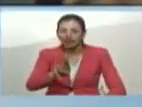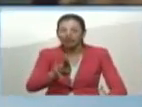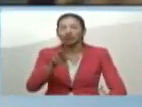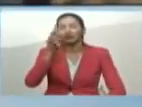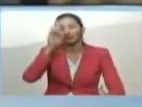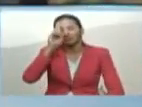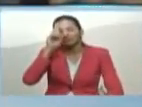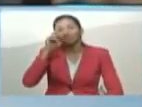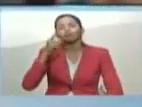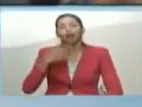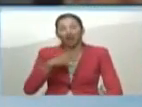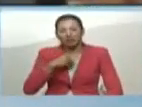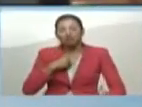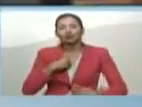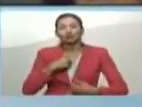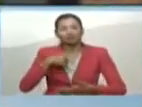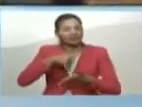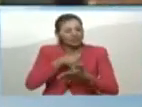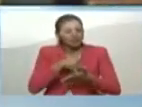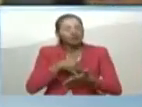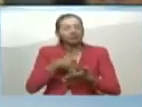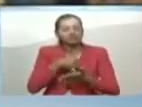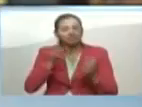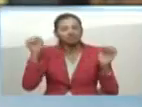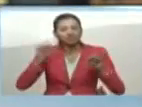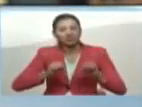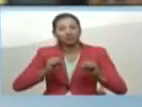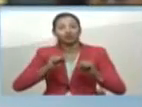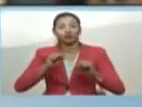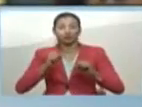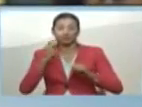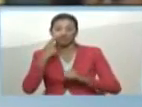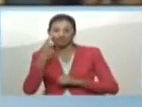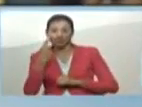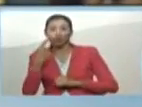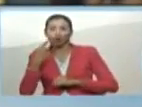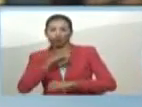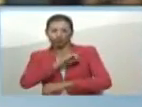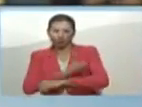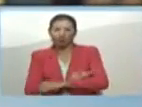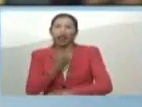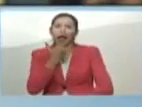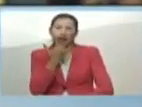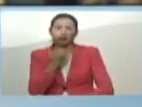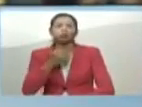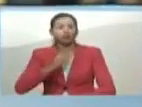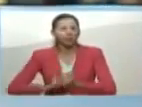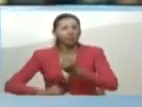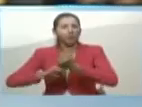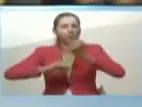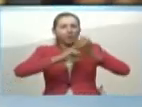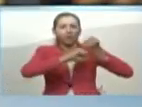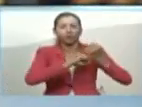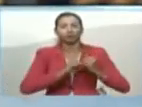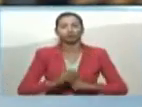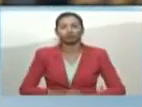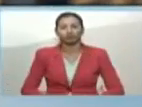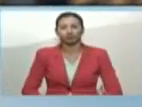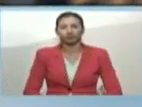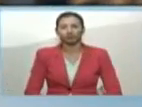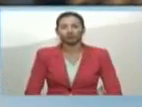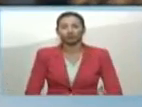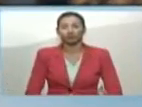nuestras debilidades, pero también debemos fortalecer nuestras potencialidades que están en cada uno de los territorios.